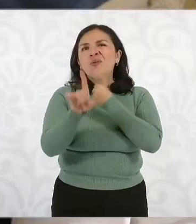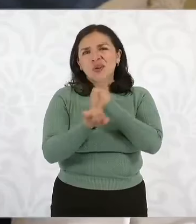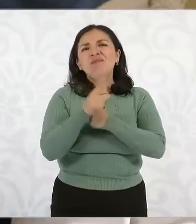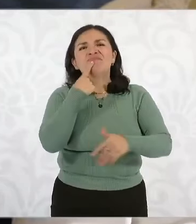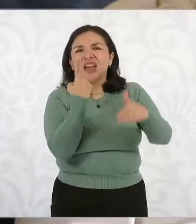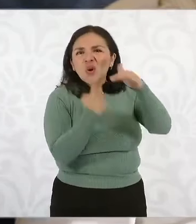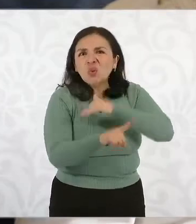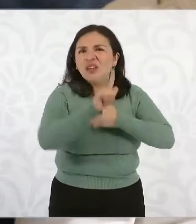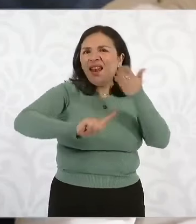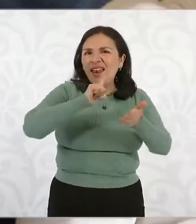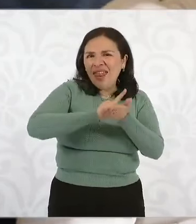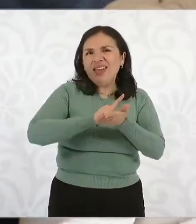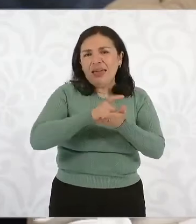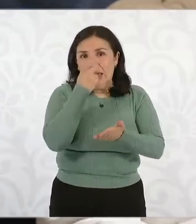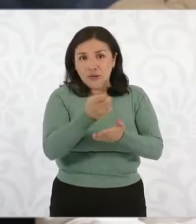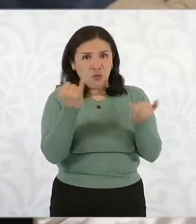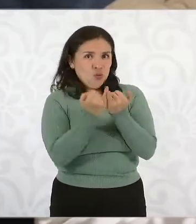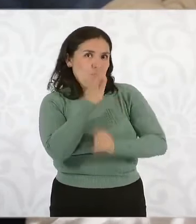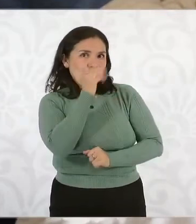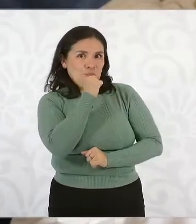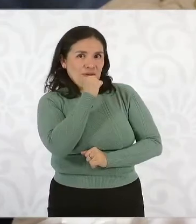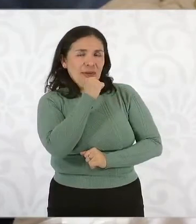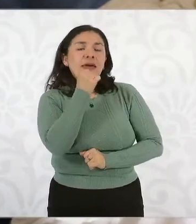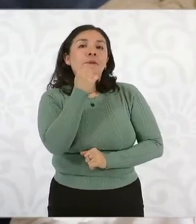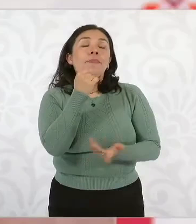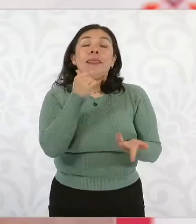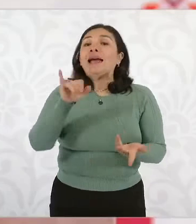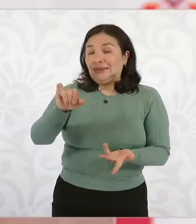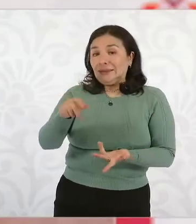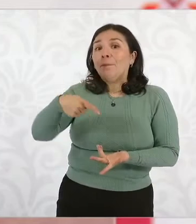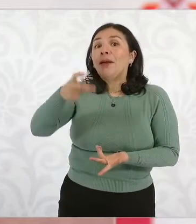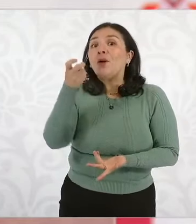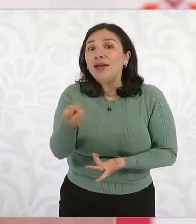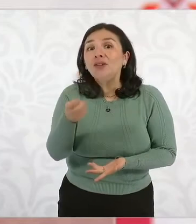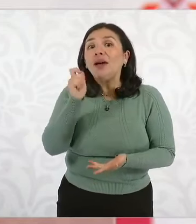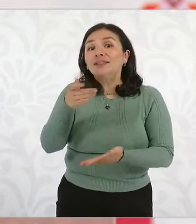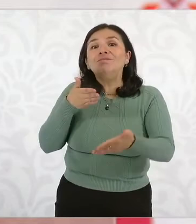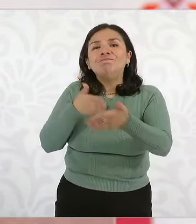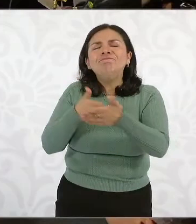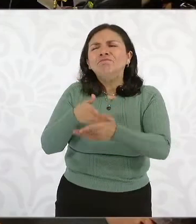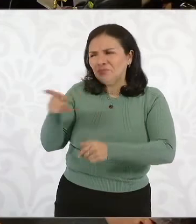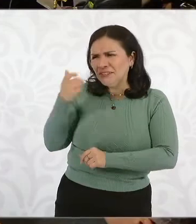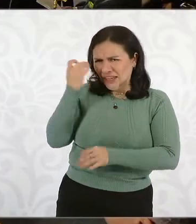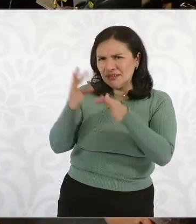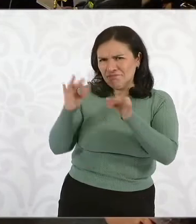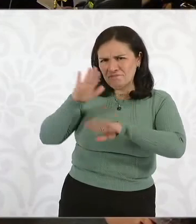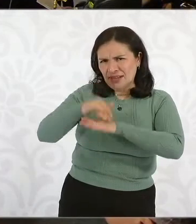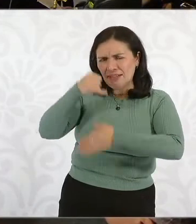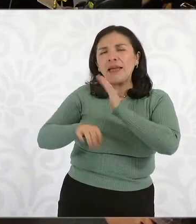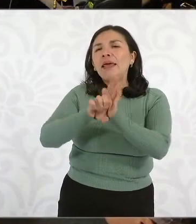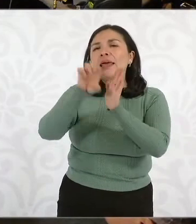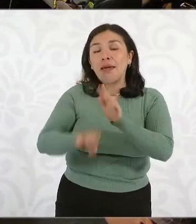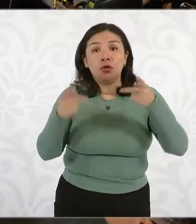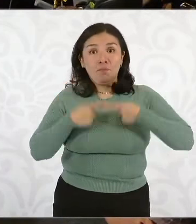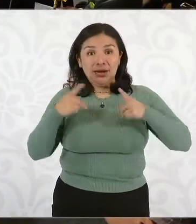también es un impedimento y no sería suficiente. Sí, pero ese impedimento, no sé si quieran comentar eso. Si